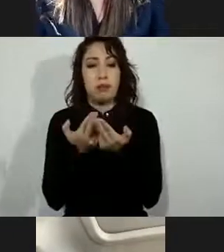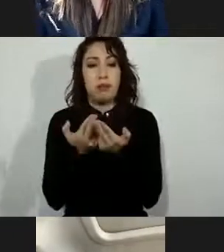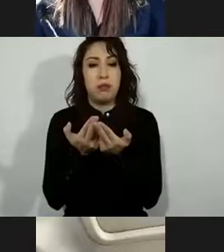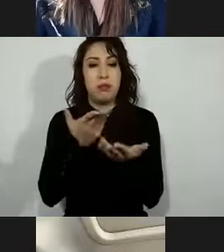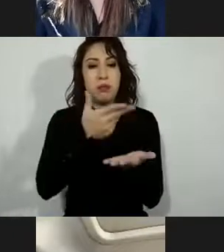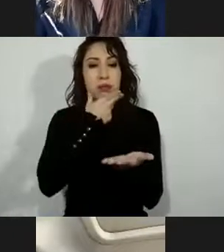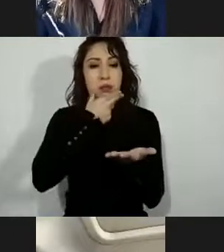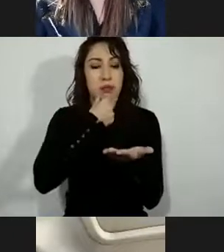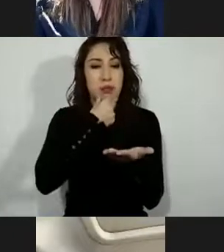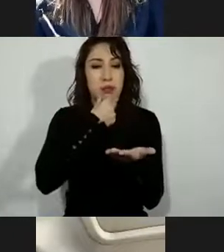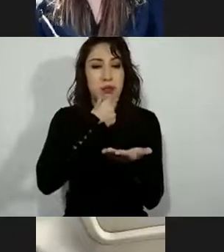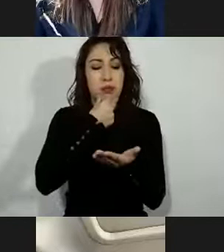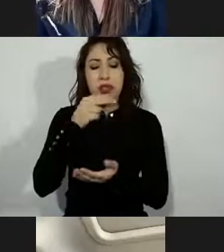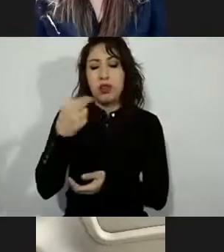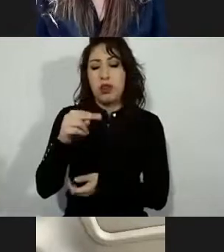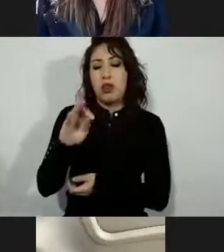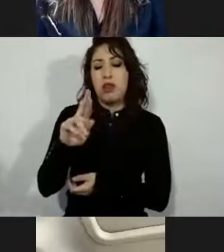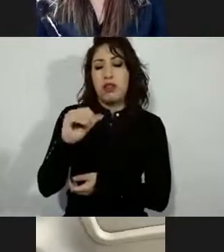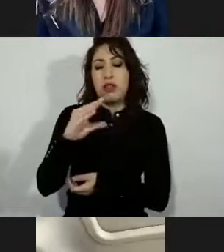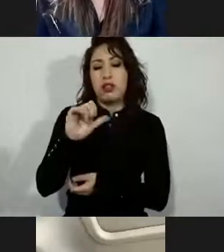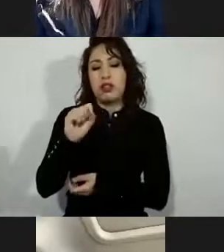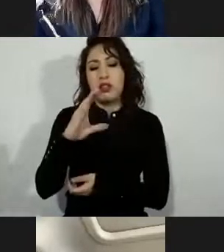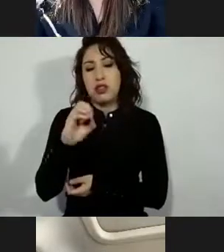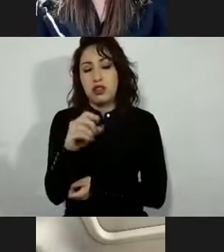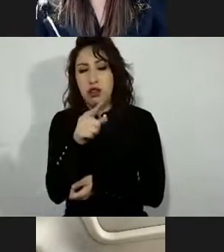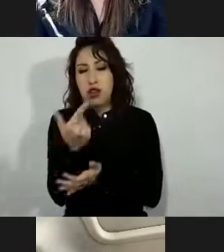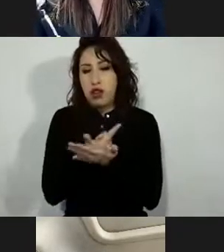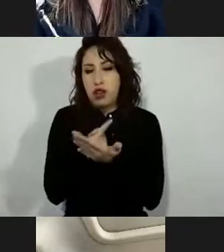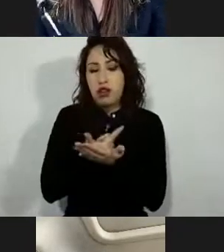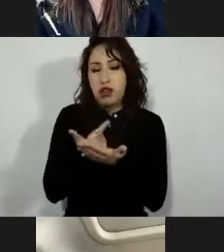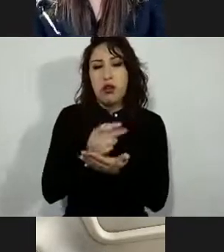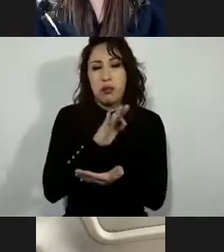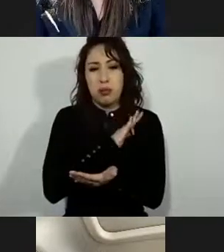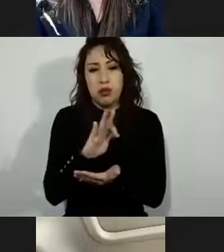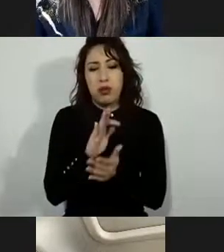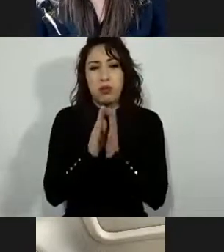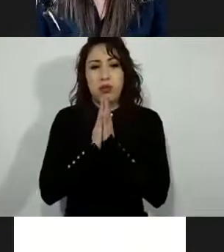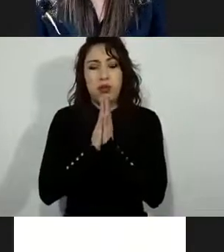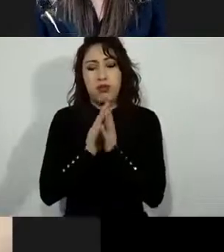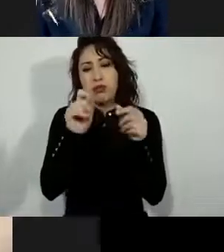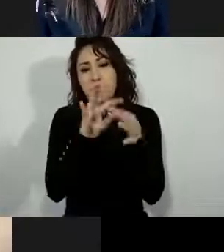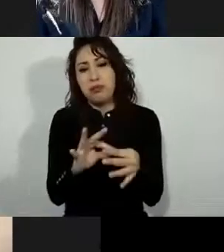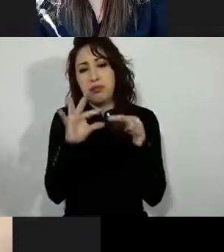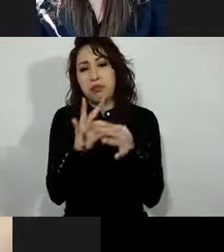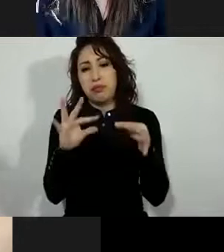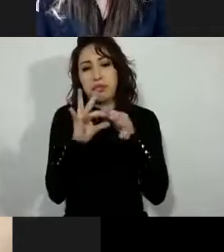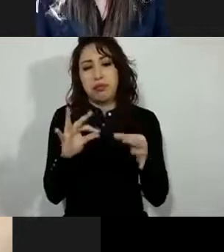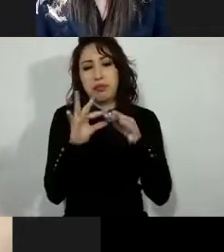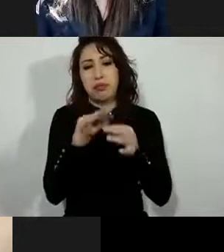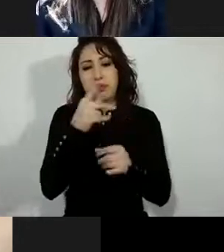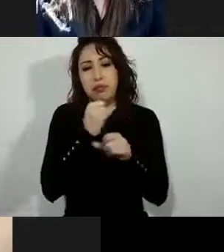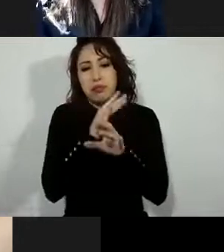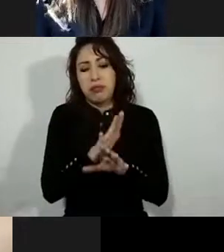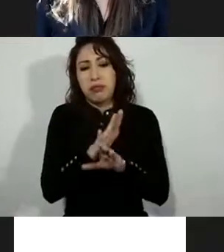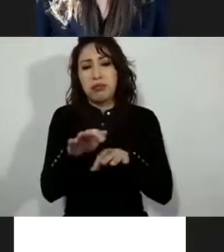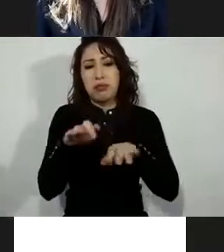contador Francisco que nos hiciera el gentil favor de hacer la presentación de su balance.